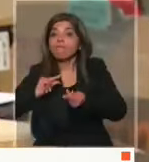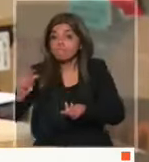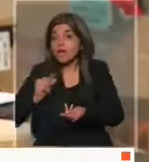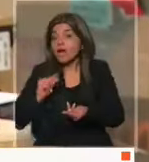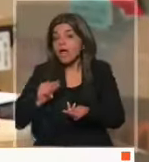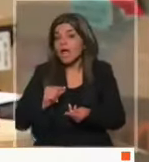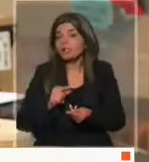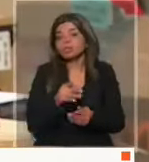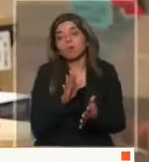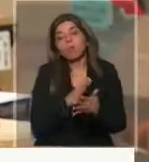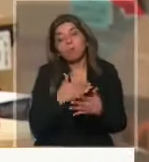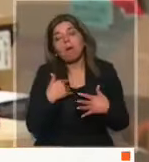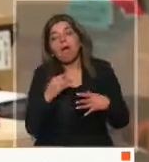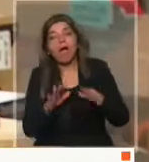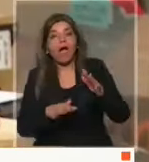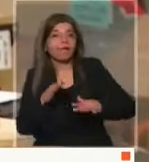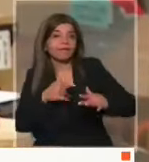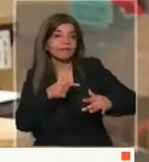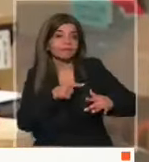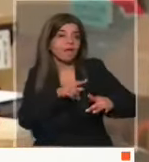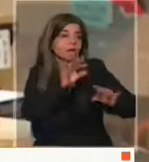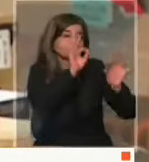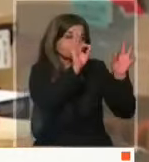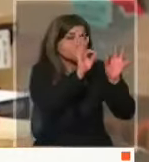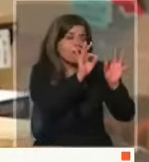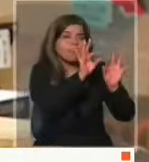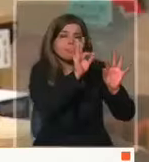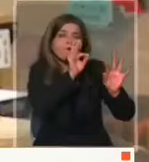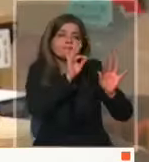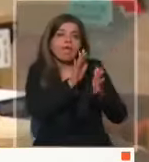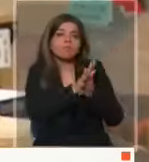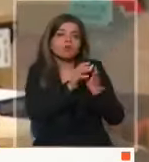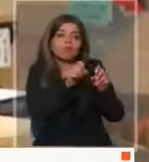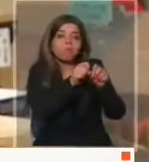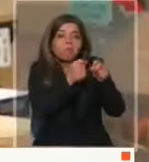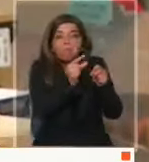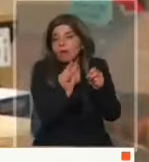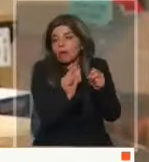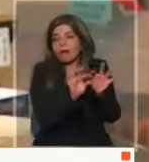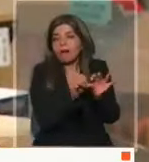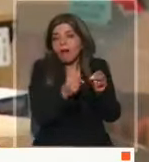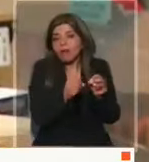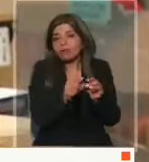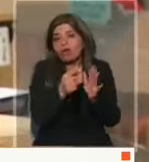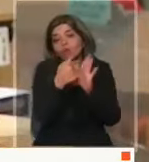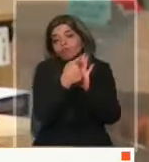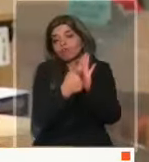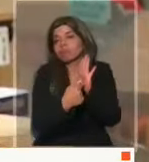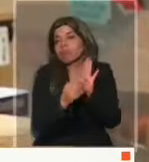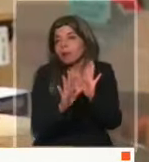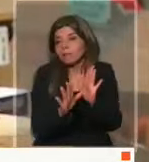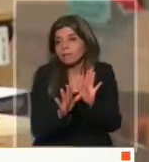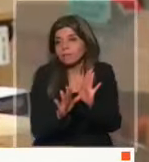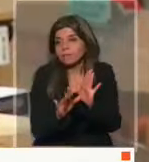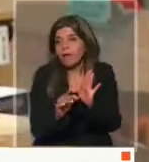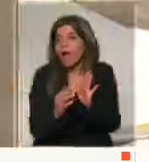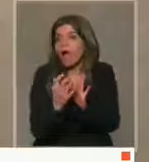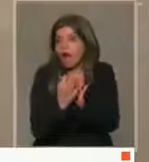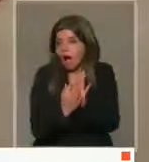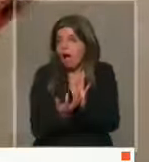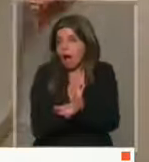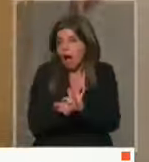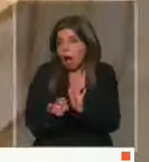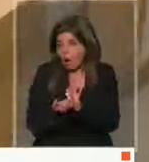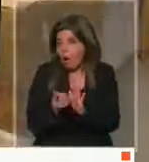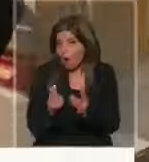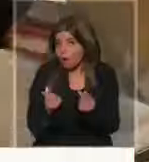grandes tiendas que de repente solamente tienen detalles de cajitas rotas, quizás una raya, y el cliente ahorra muchísima plata. Ya